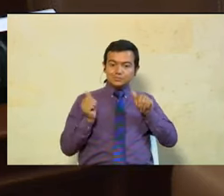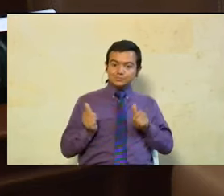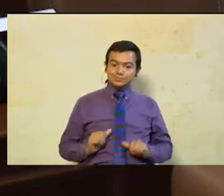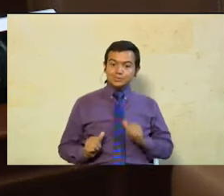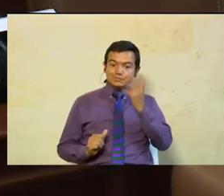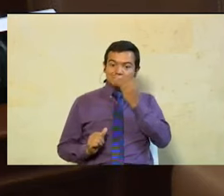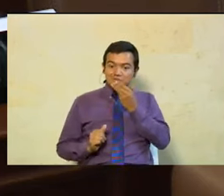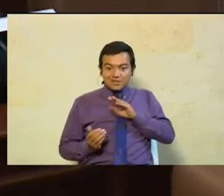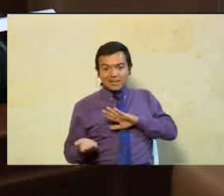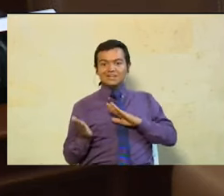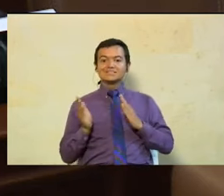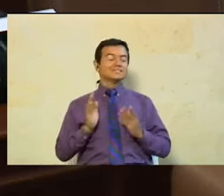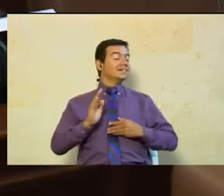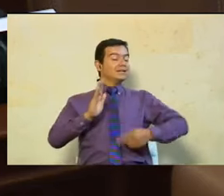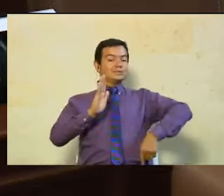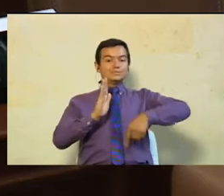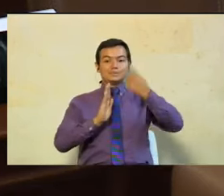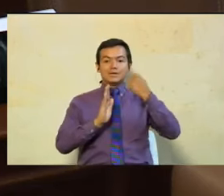a su